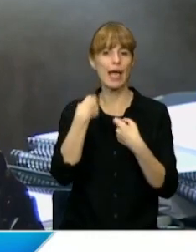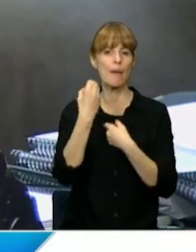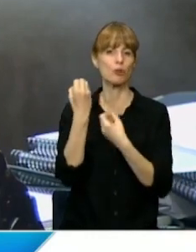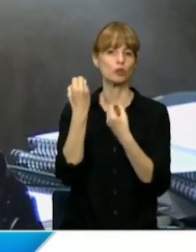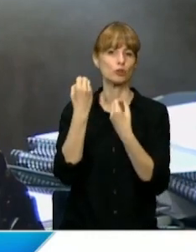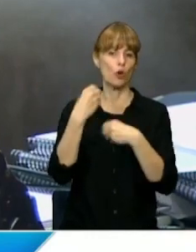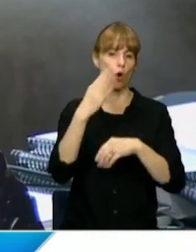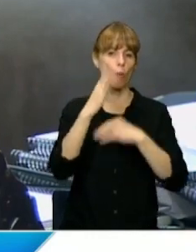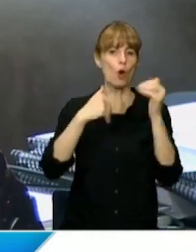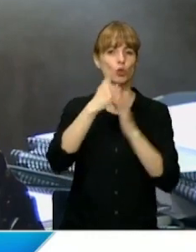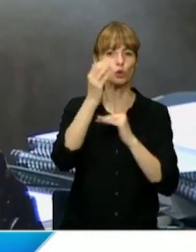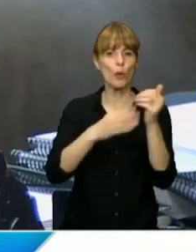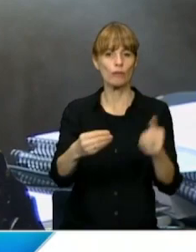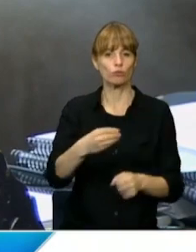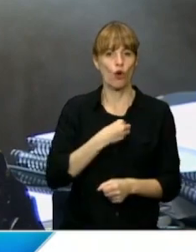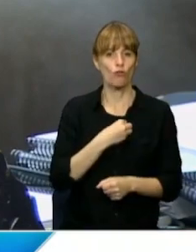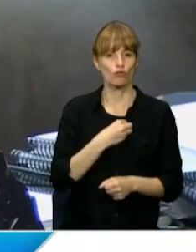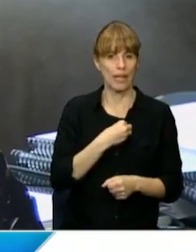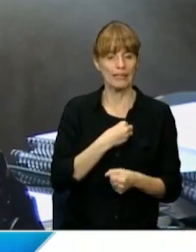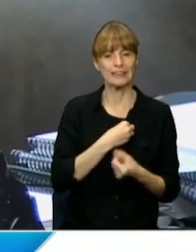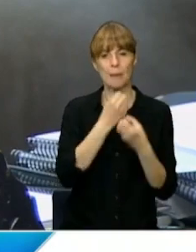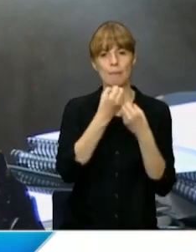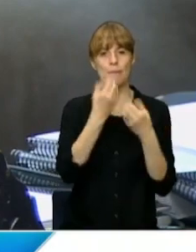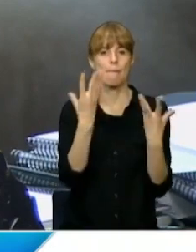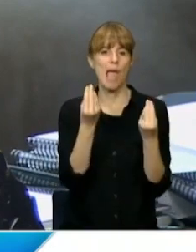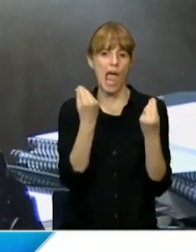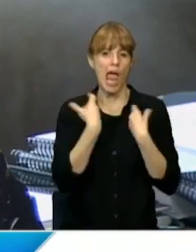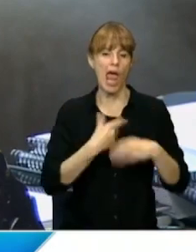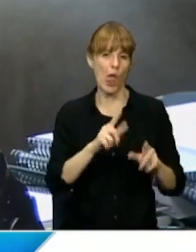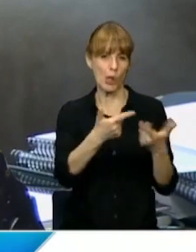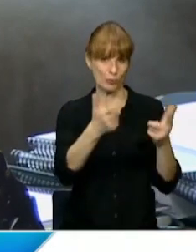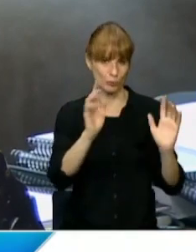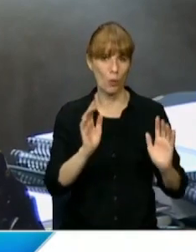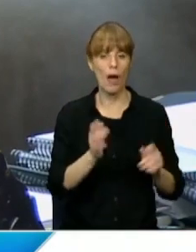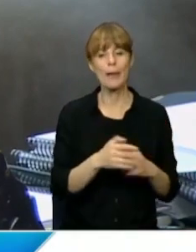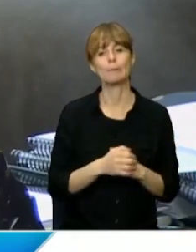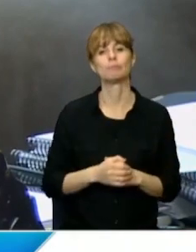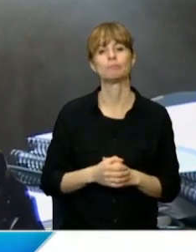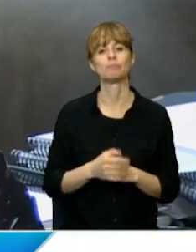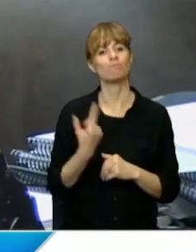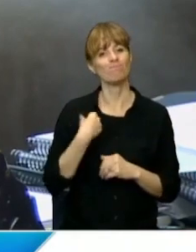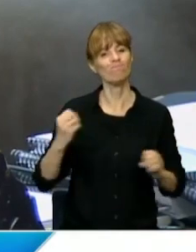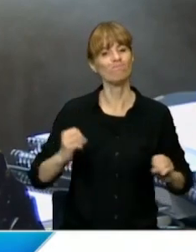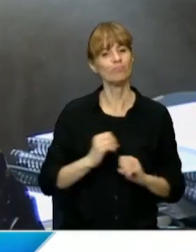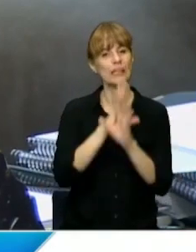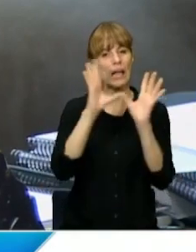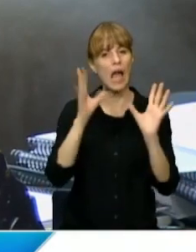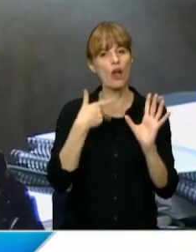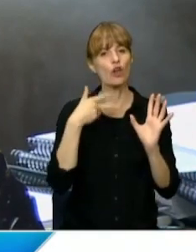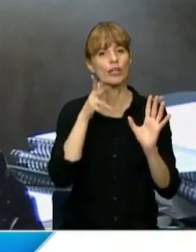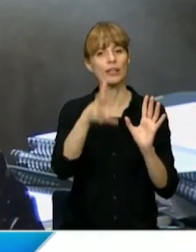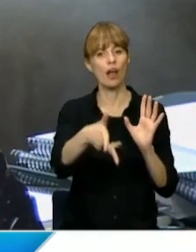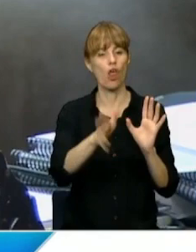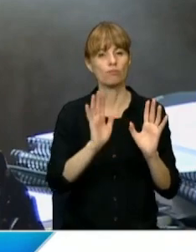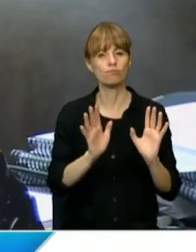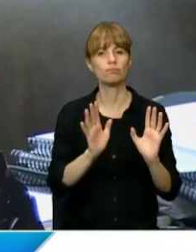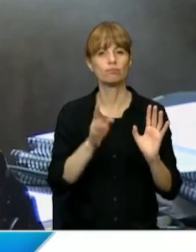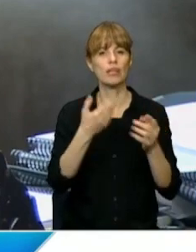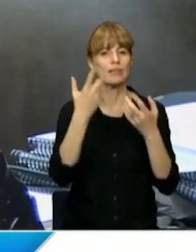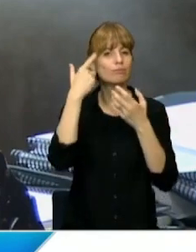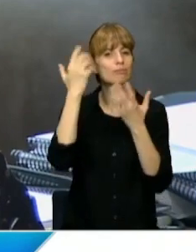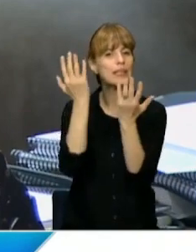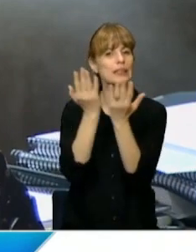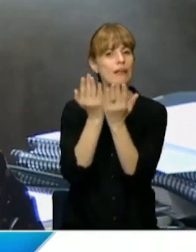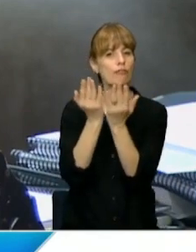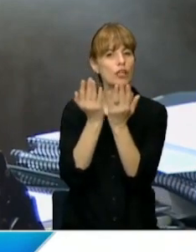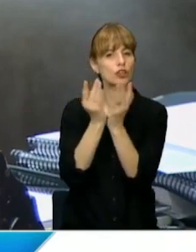construir confianza. No nos satisface, vamos a tener una disidencia. Pero yo quisiera claramente mencionar algunos, reflexionar, porque